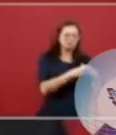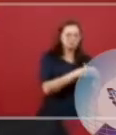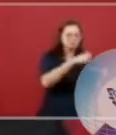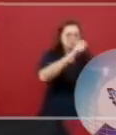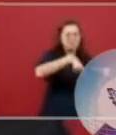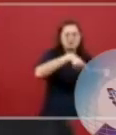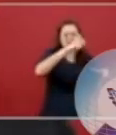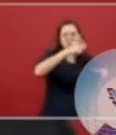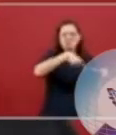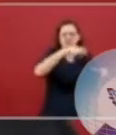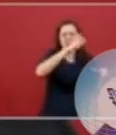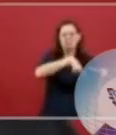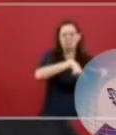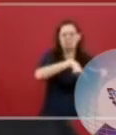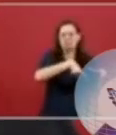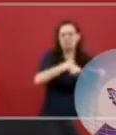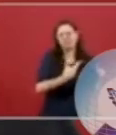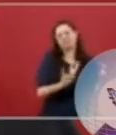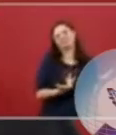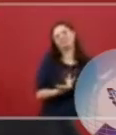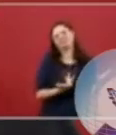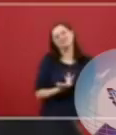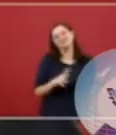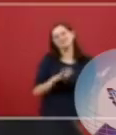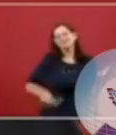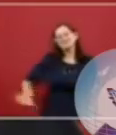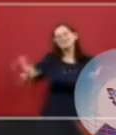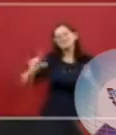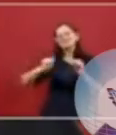particulares y malos negocios para la nación.